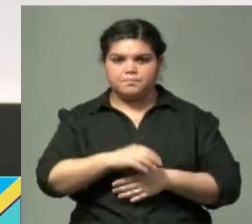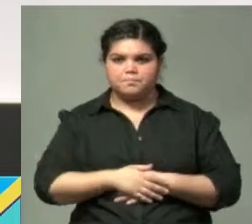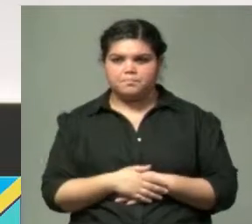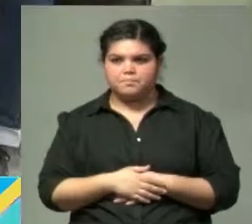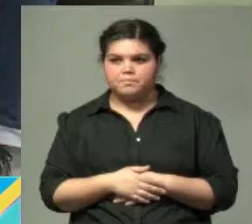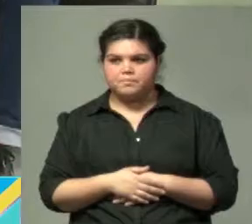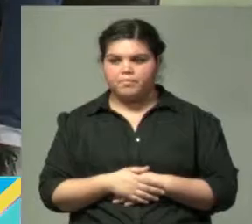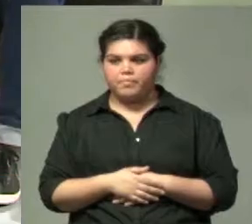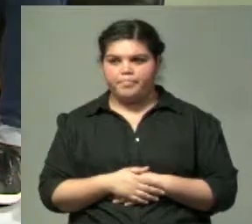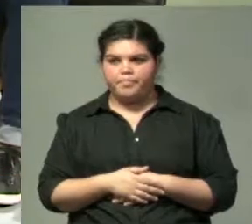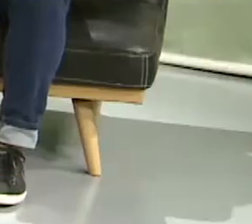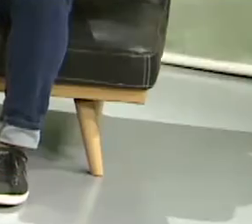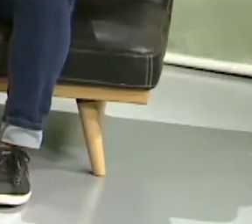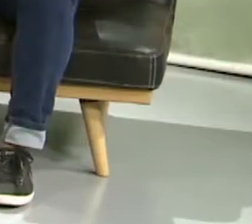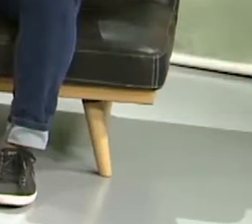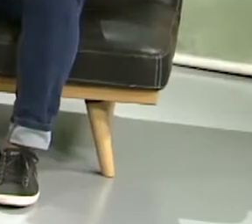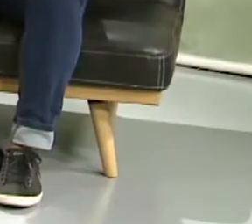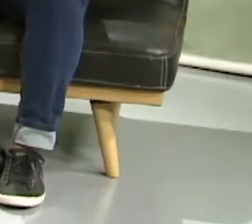Señal.